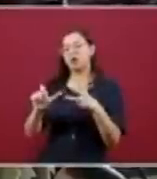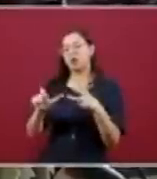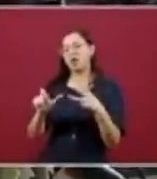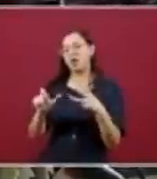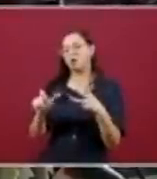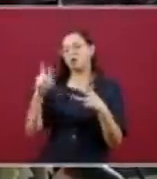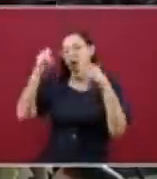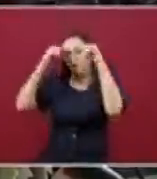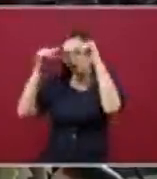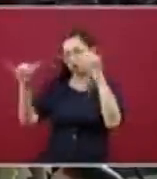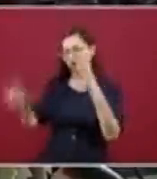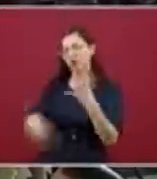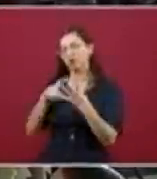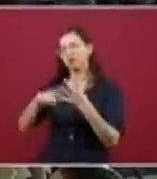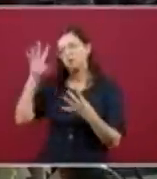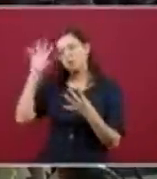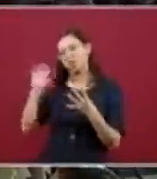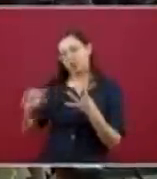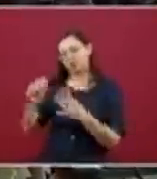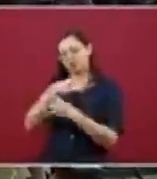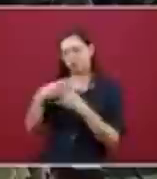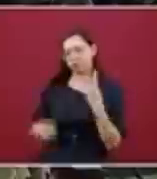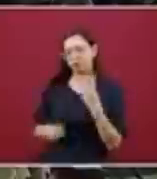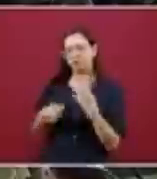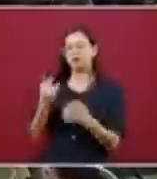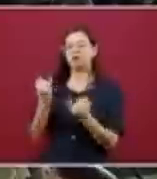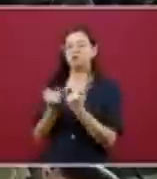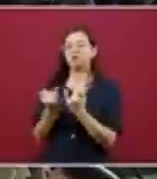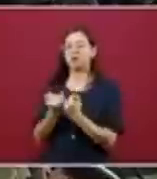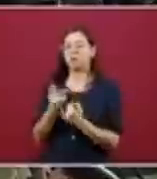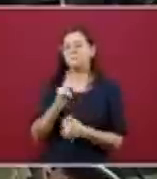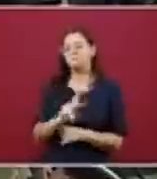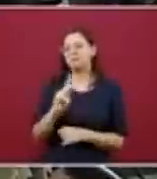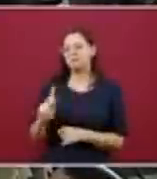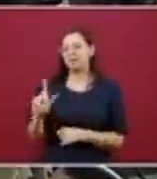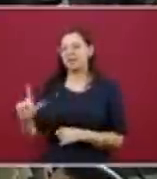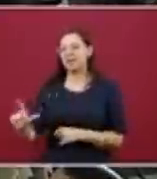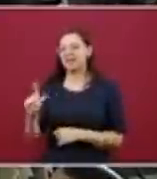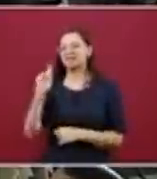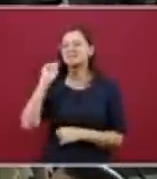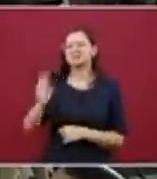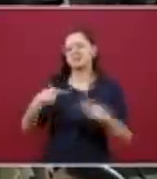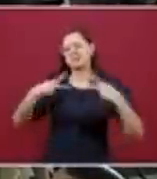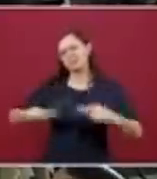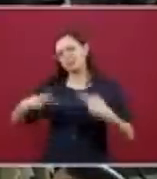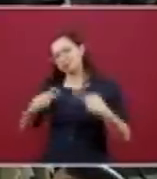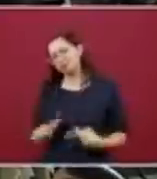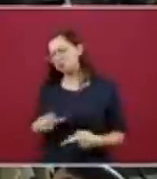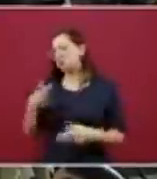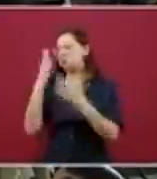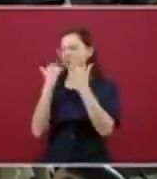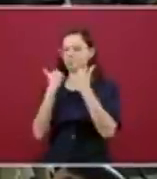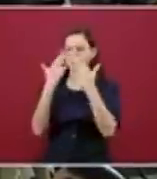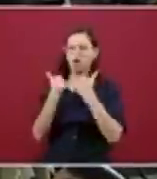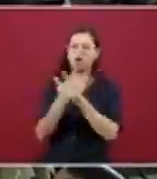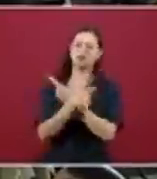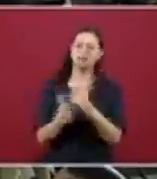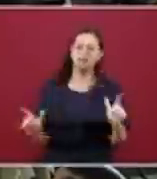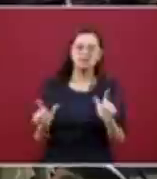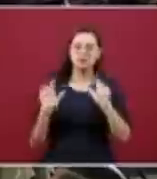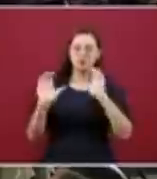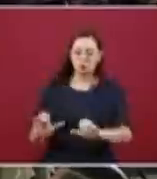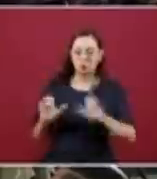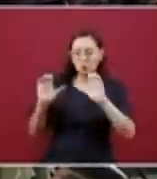Está ocupada actualmente por PPLs, o sea, personas privadas de su libertad, con seguridad media